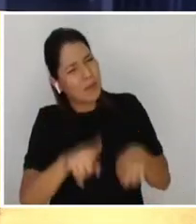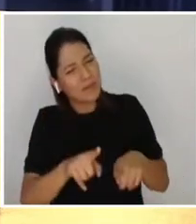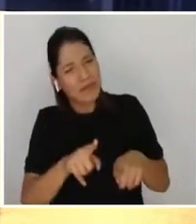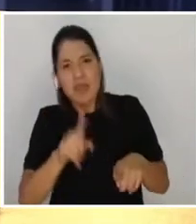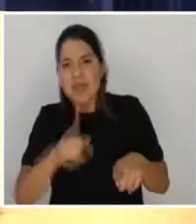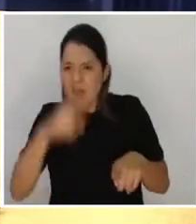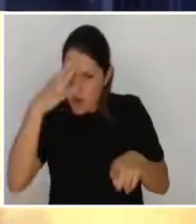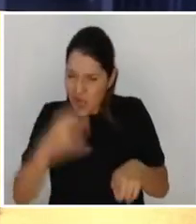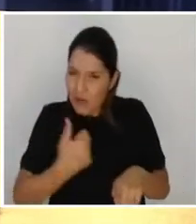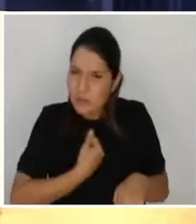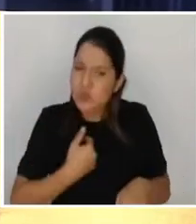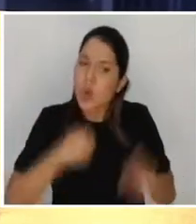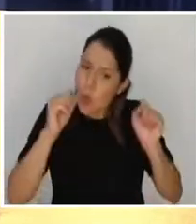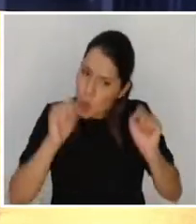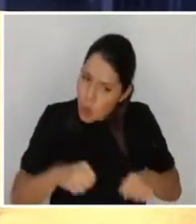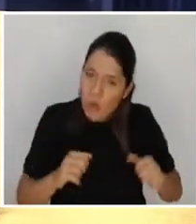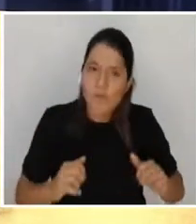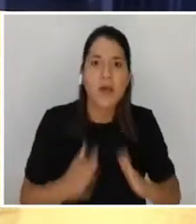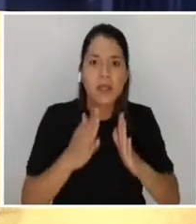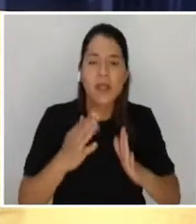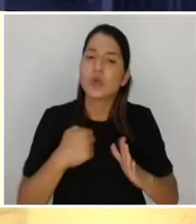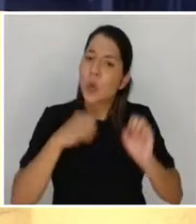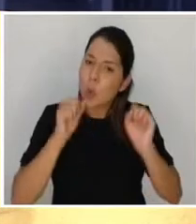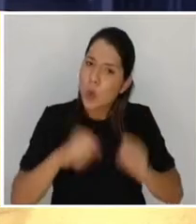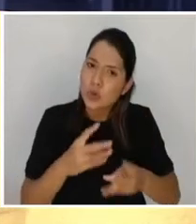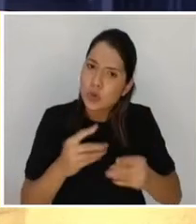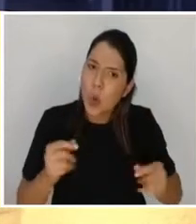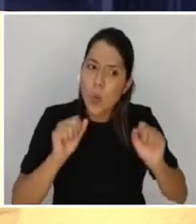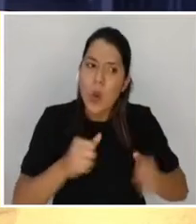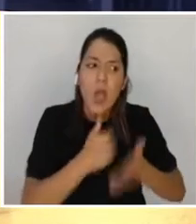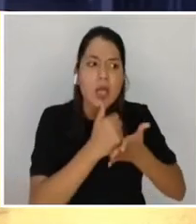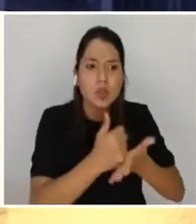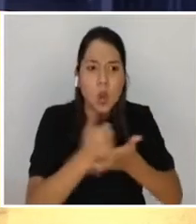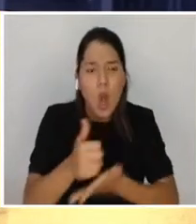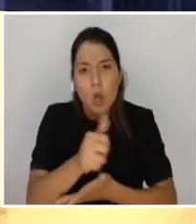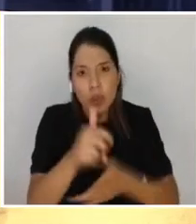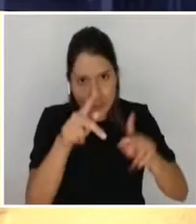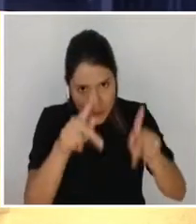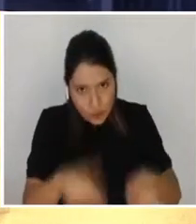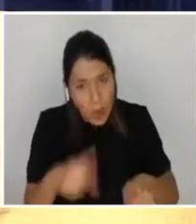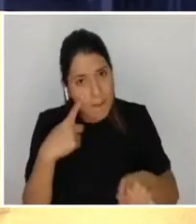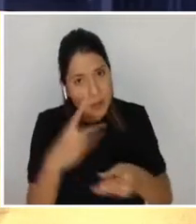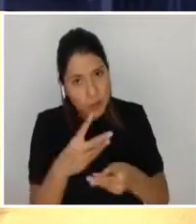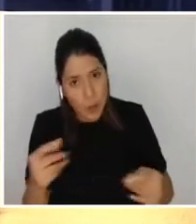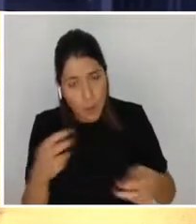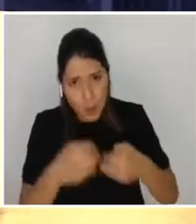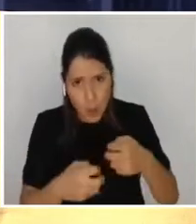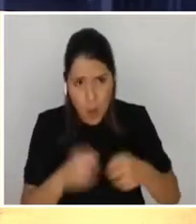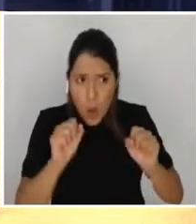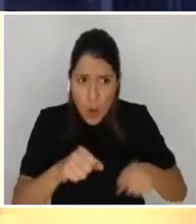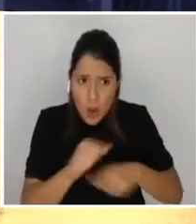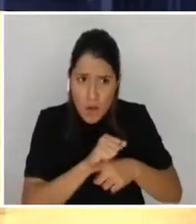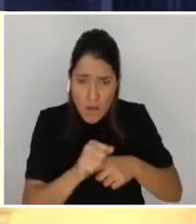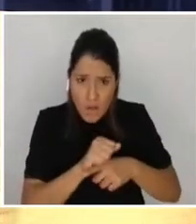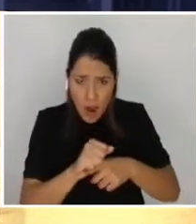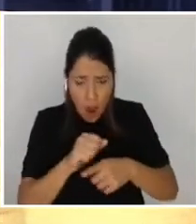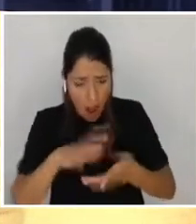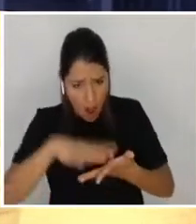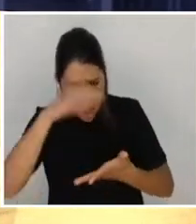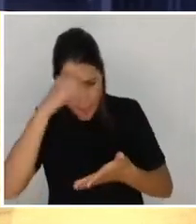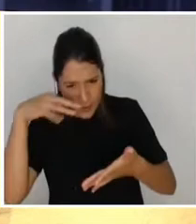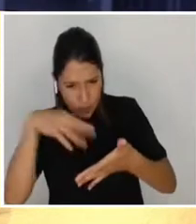puedo salir de esto, puedo ayudar a otras personas a salir de esto, puedo capacitarme, ¿verdad?, crecer como